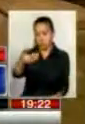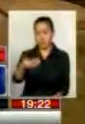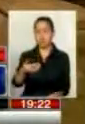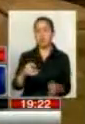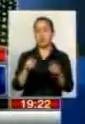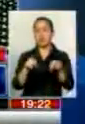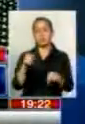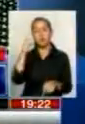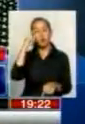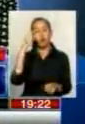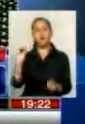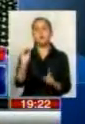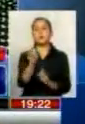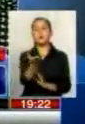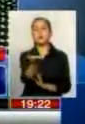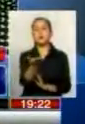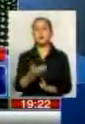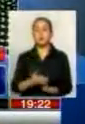vista, ministra,